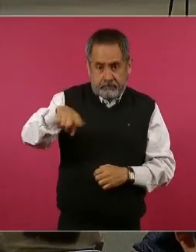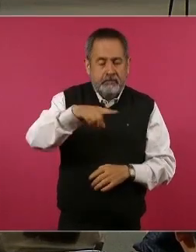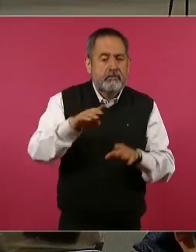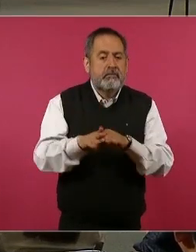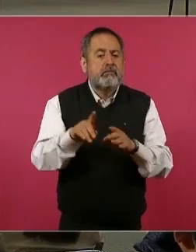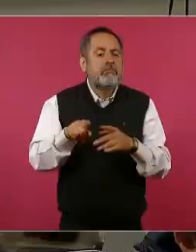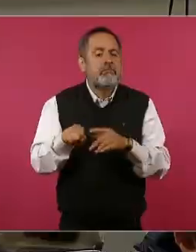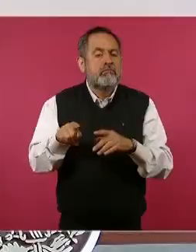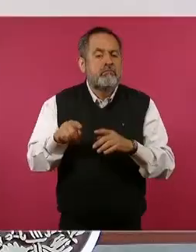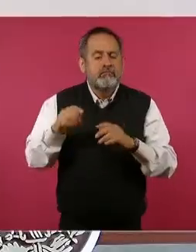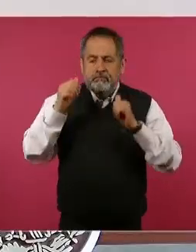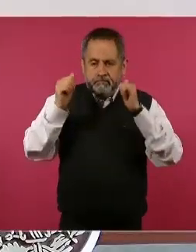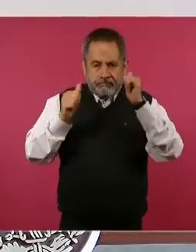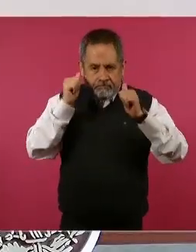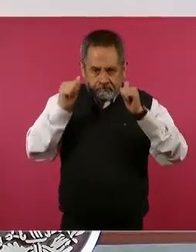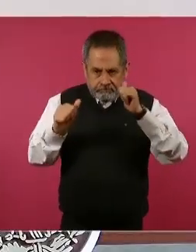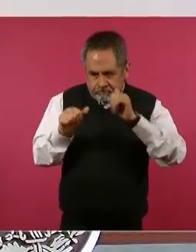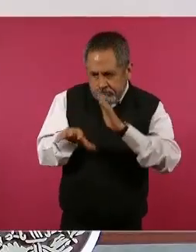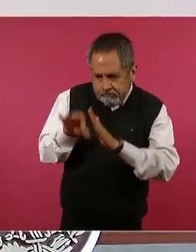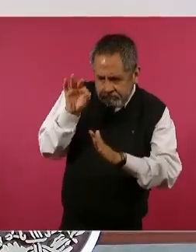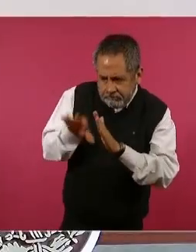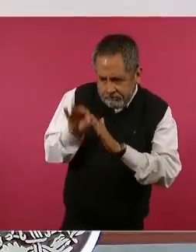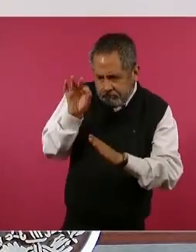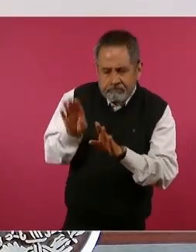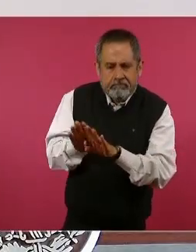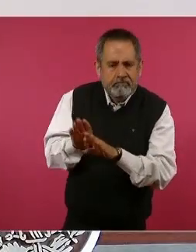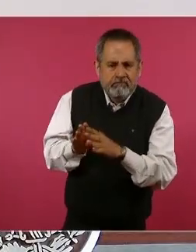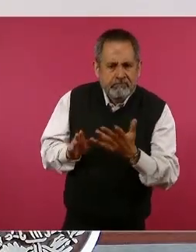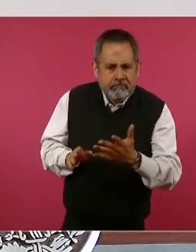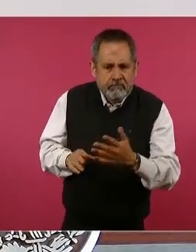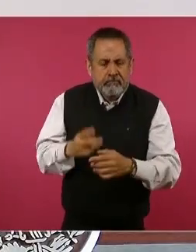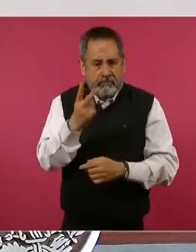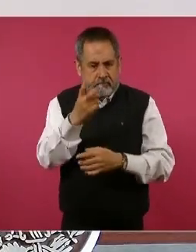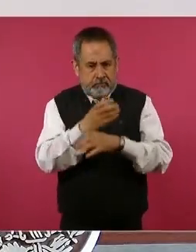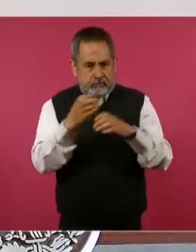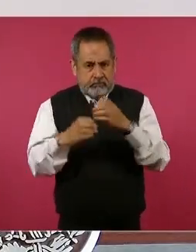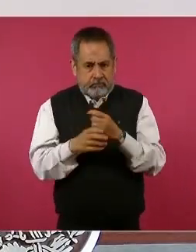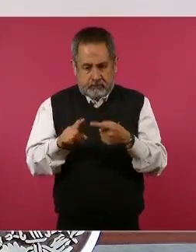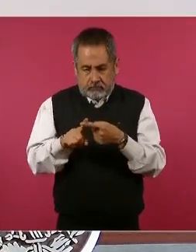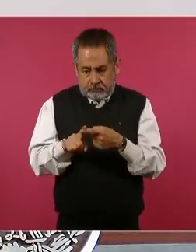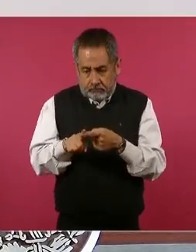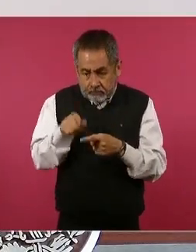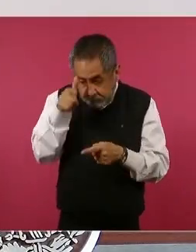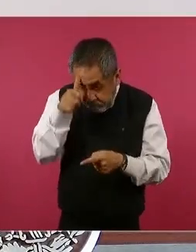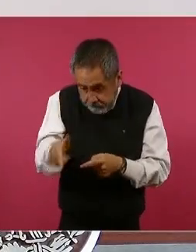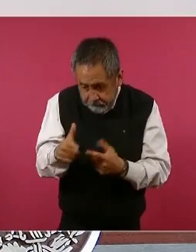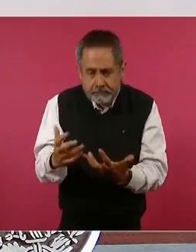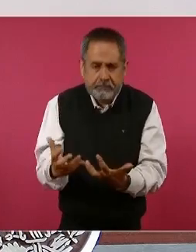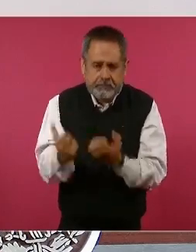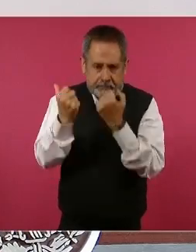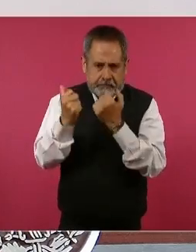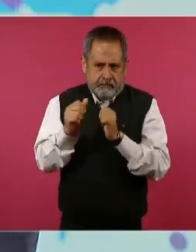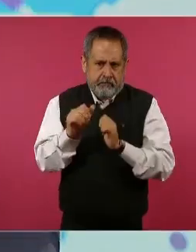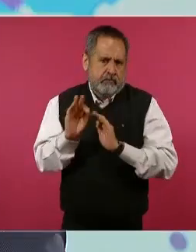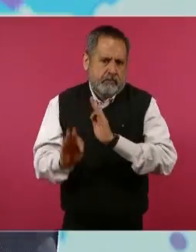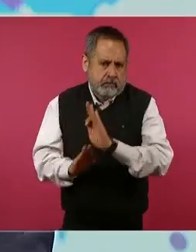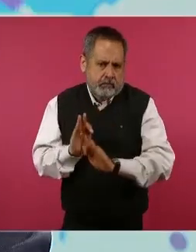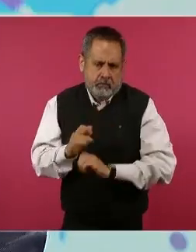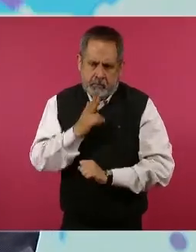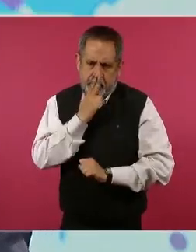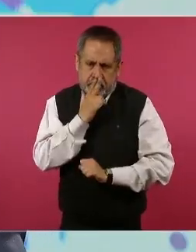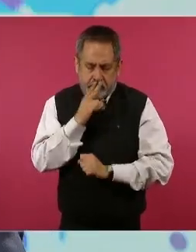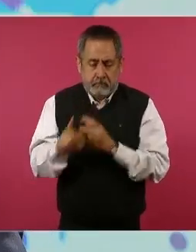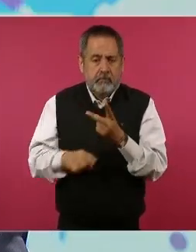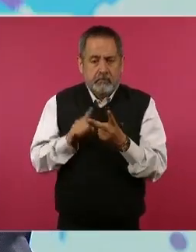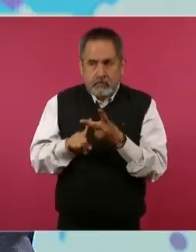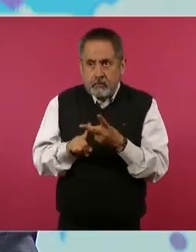del Tren Maya se apoya en 2 pilares fundamentales: el salvamento arqueológico, por una parte, y el